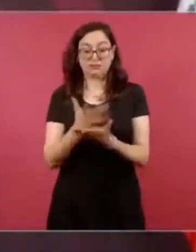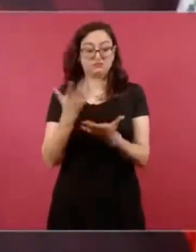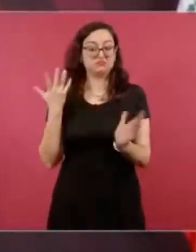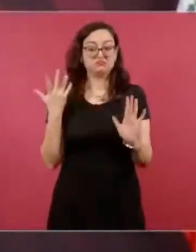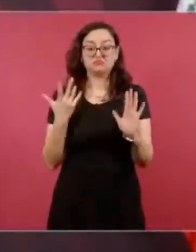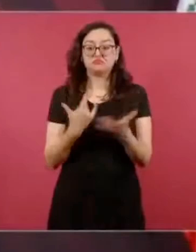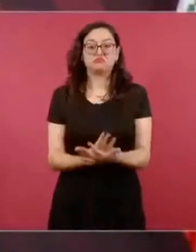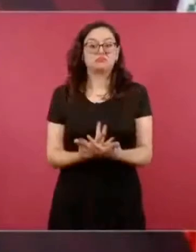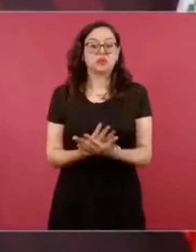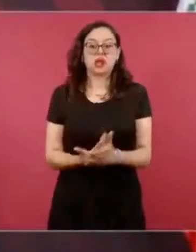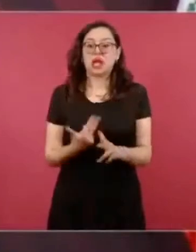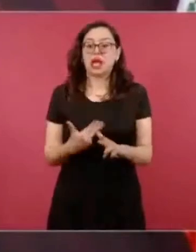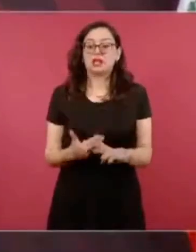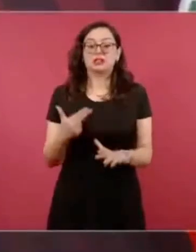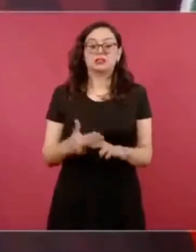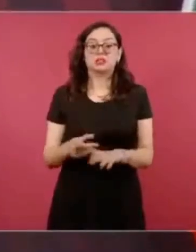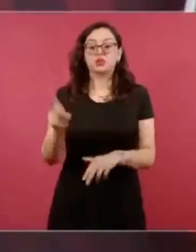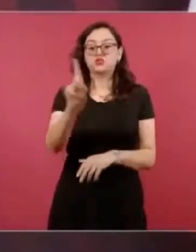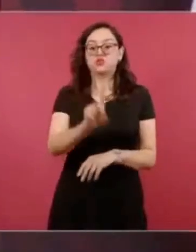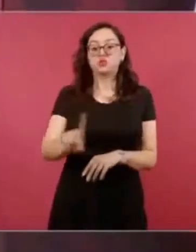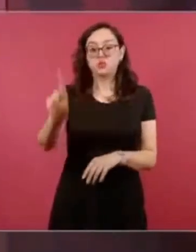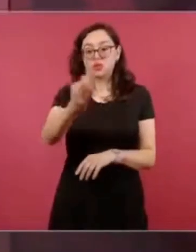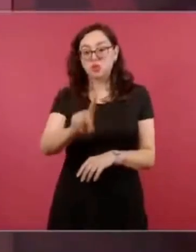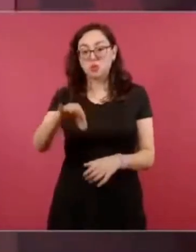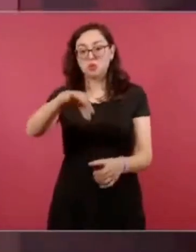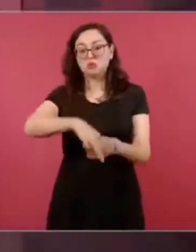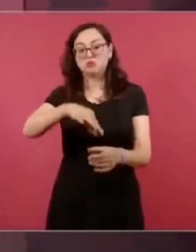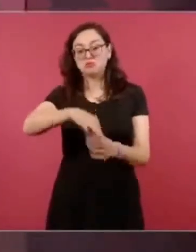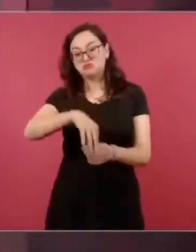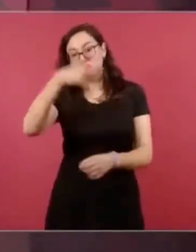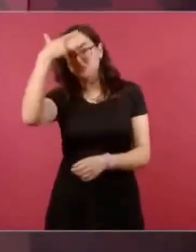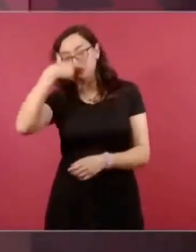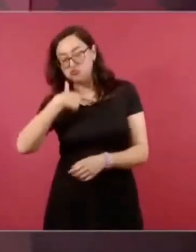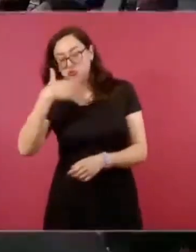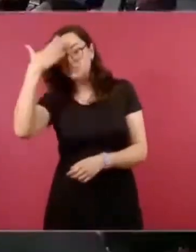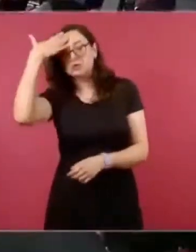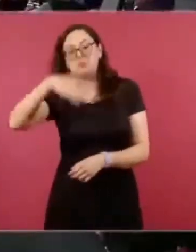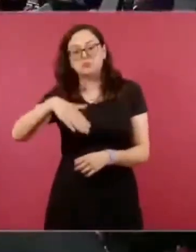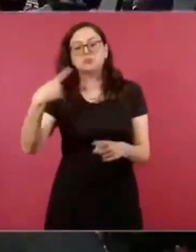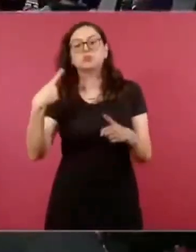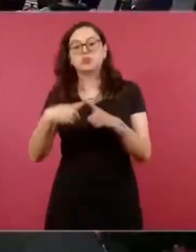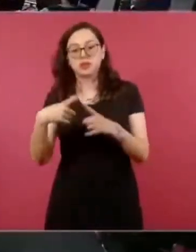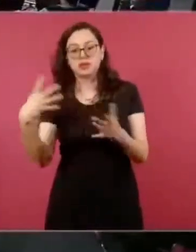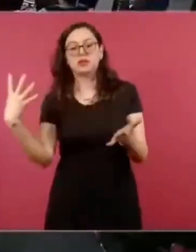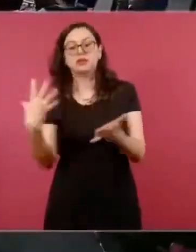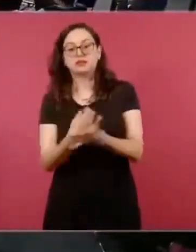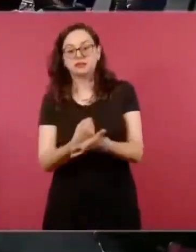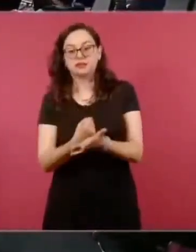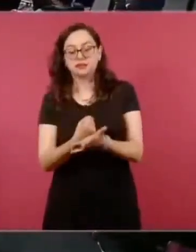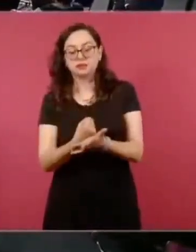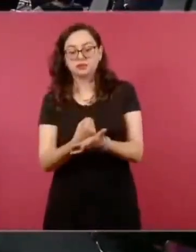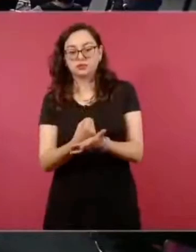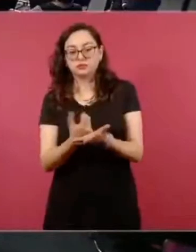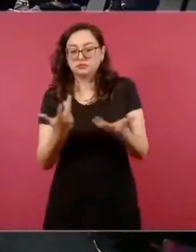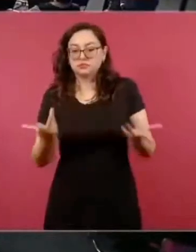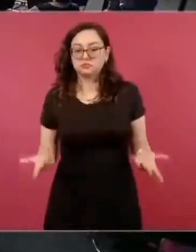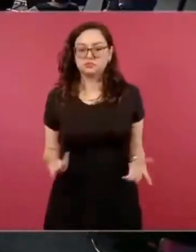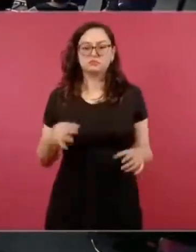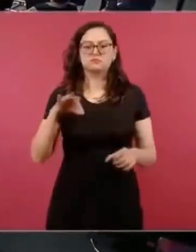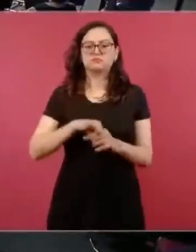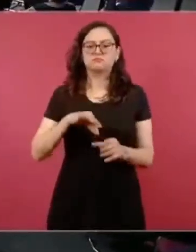ya vienen las elecciones y en la noche ya sabemos. ¿Sí? Y van a ser elecciones